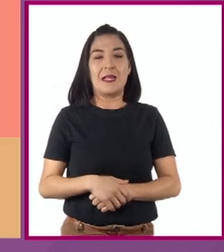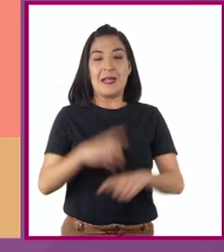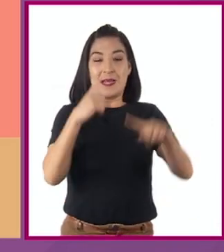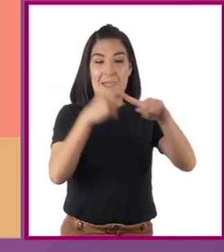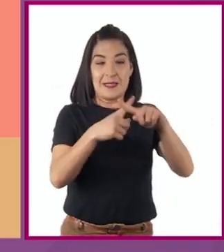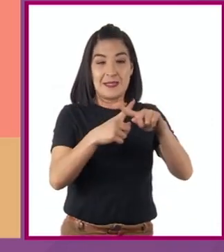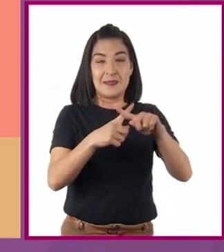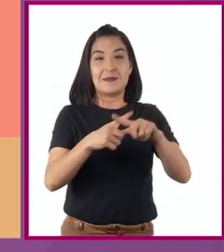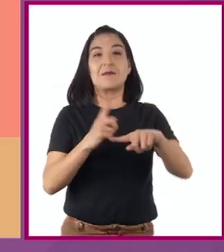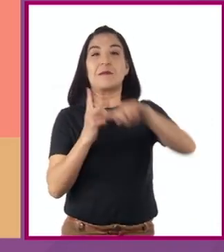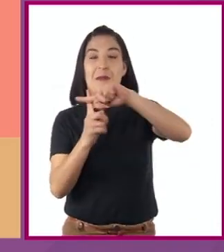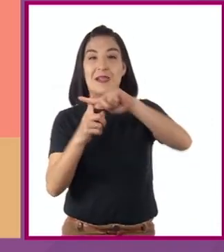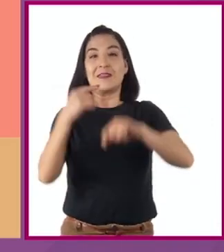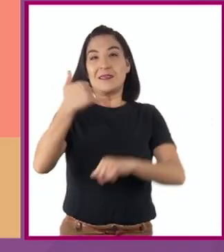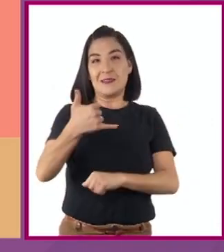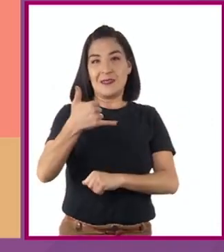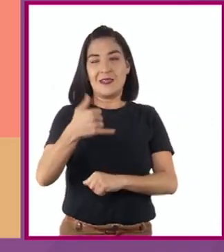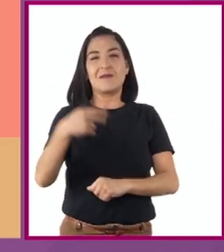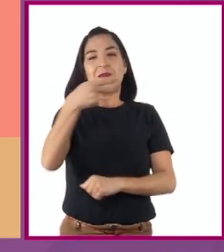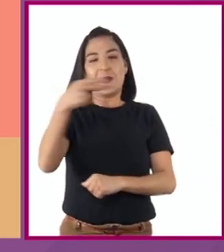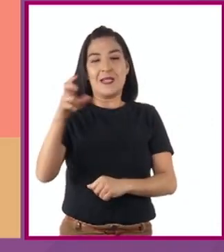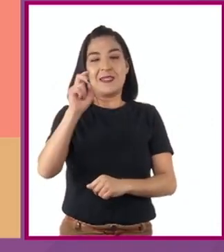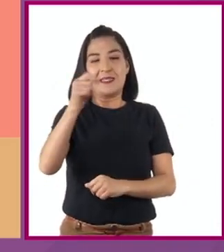36,254. X más Y igual a